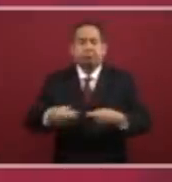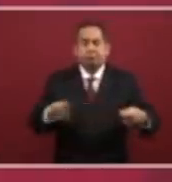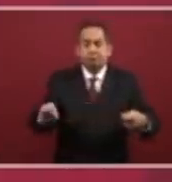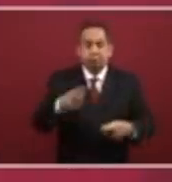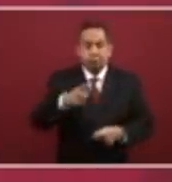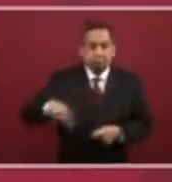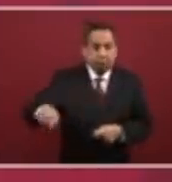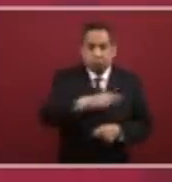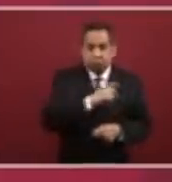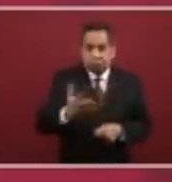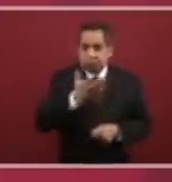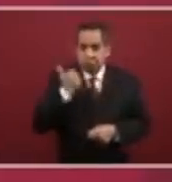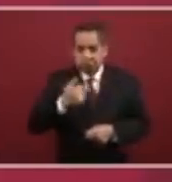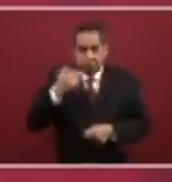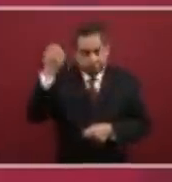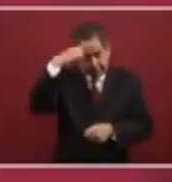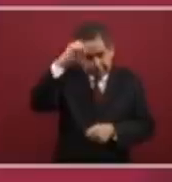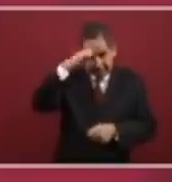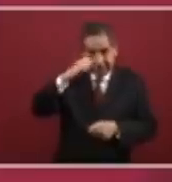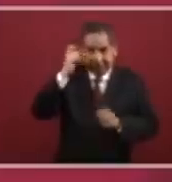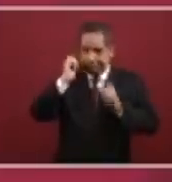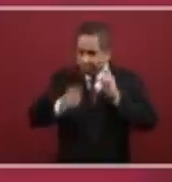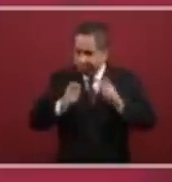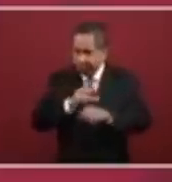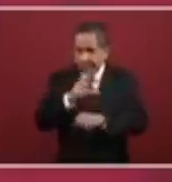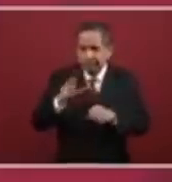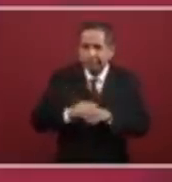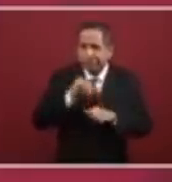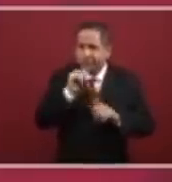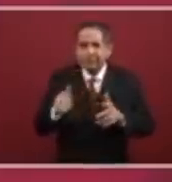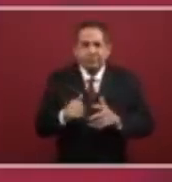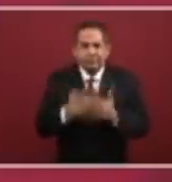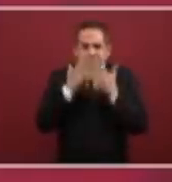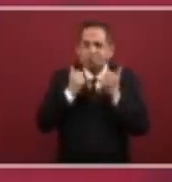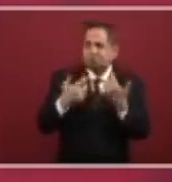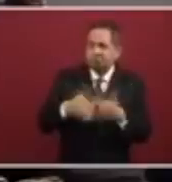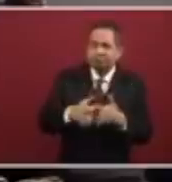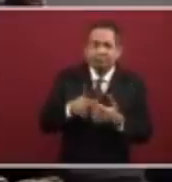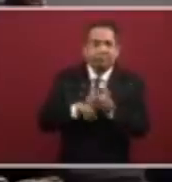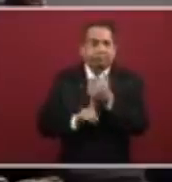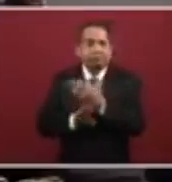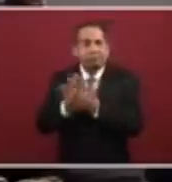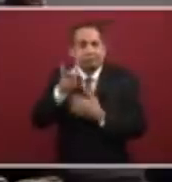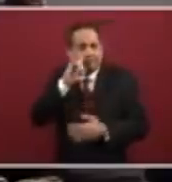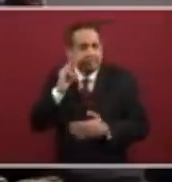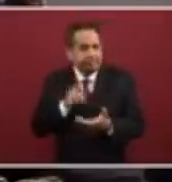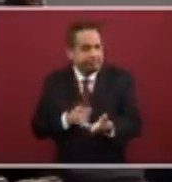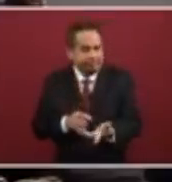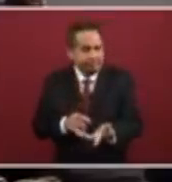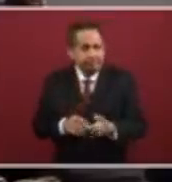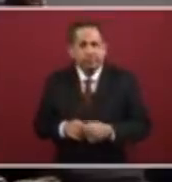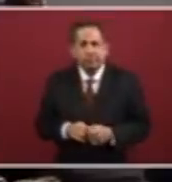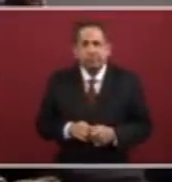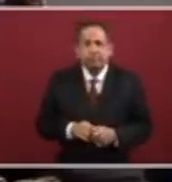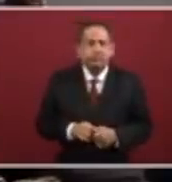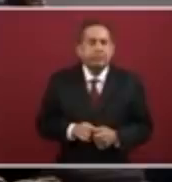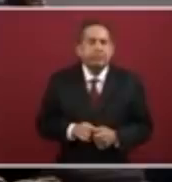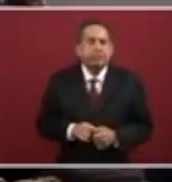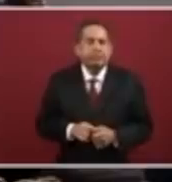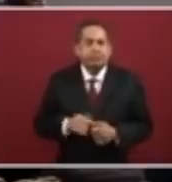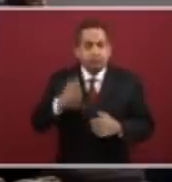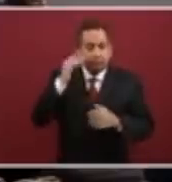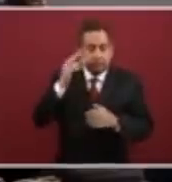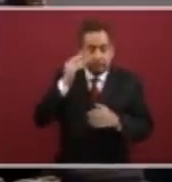no tenían nada de experiencia, ni tenían empresas. Los domicilios